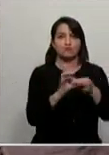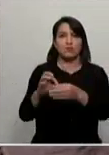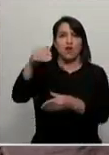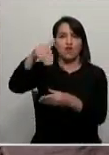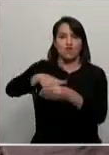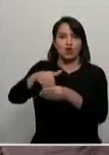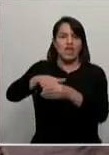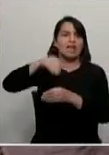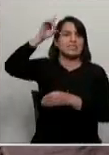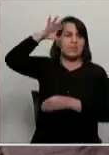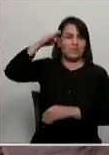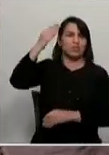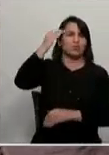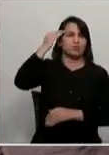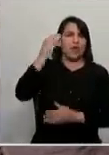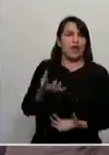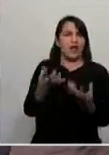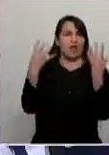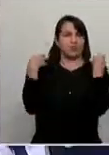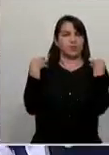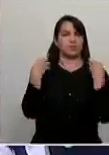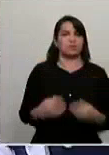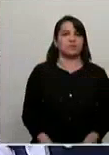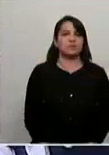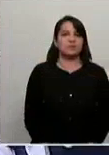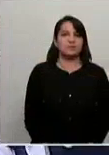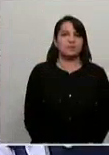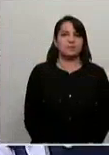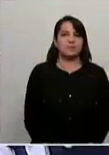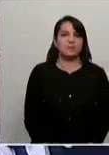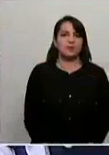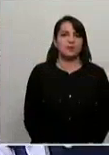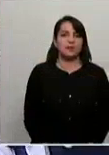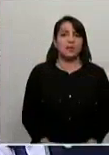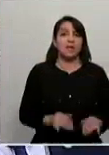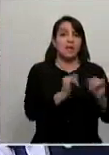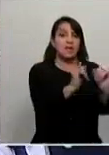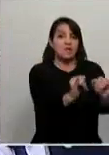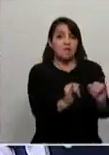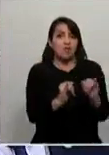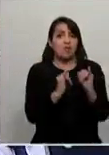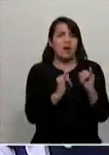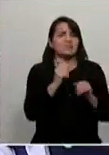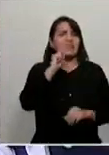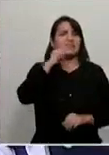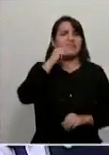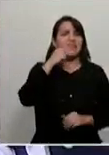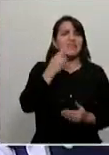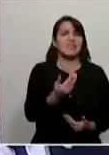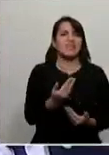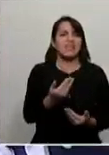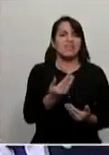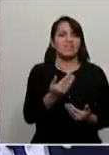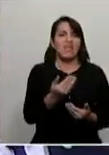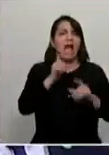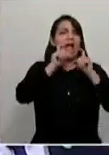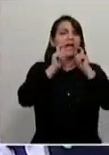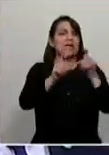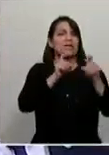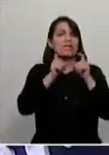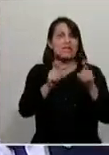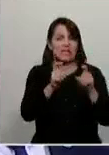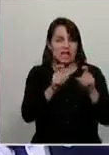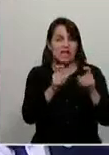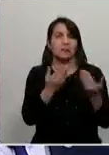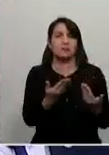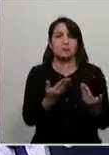y también de diferentes municipalidades para hablar de cómo se va a transicionar justamente en estas materias, municipalidades y también